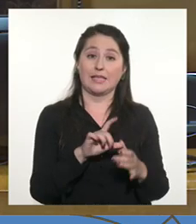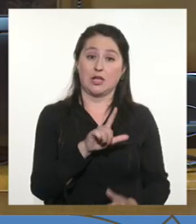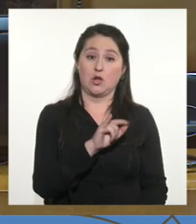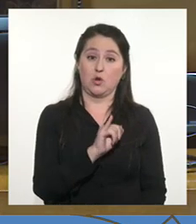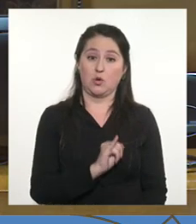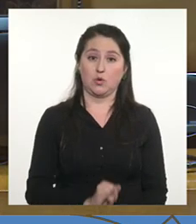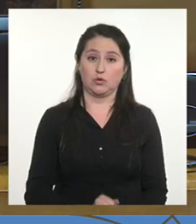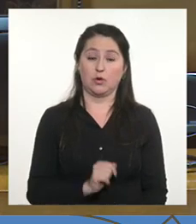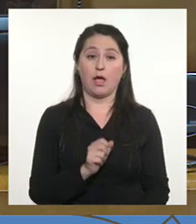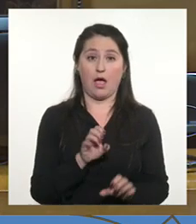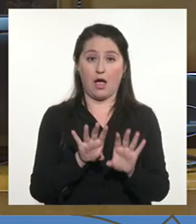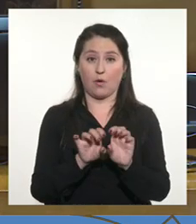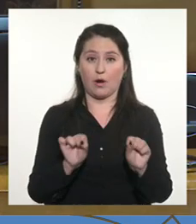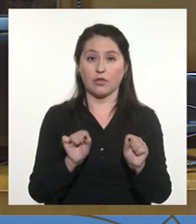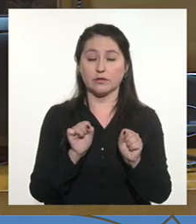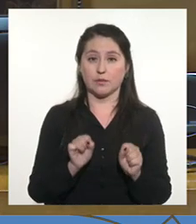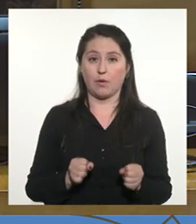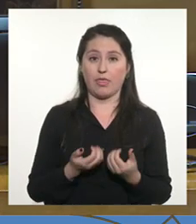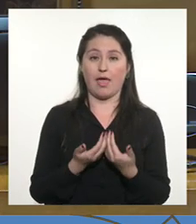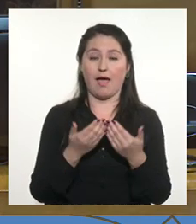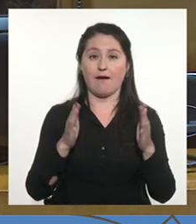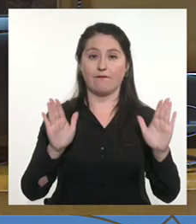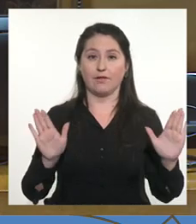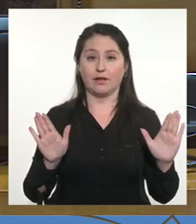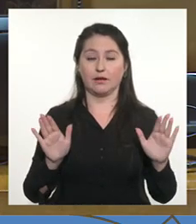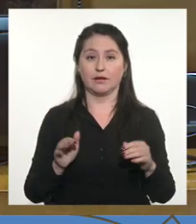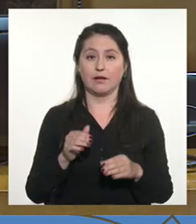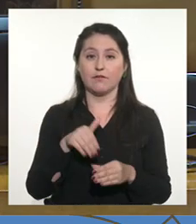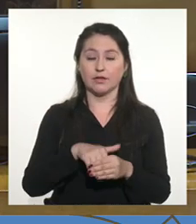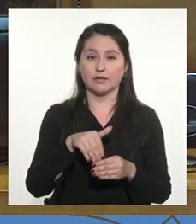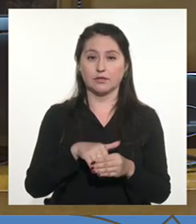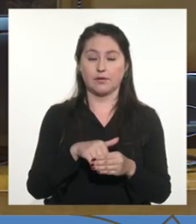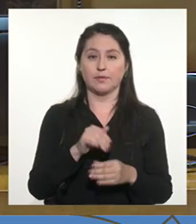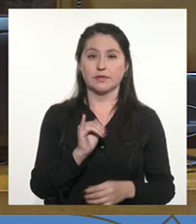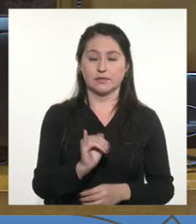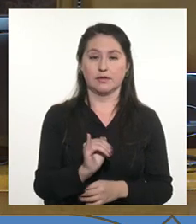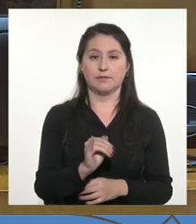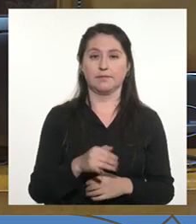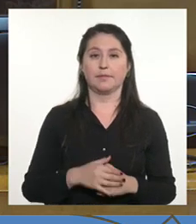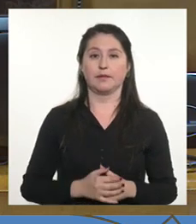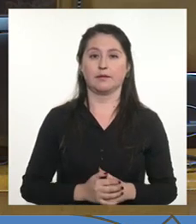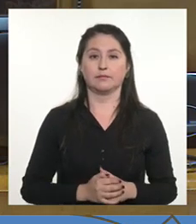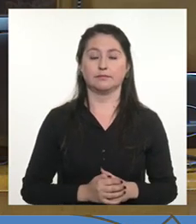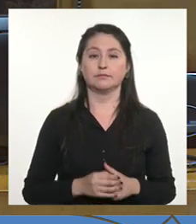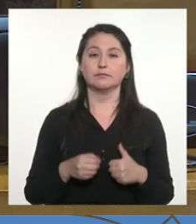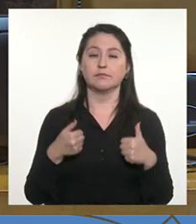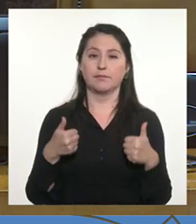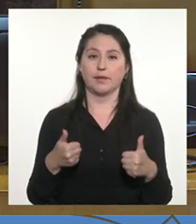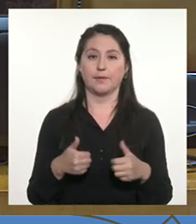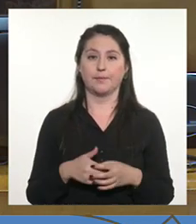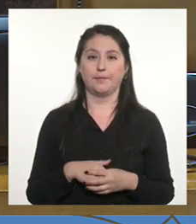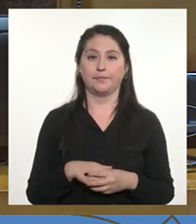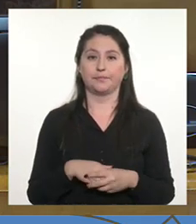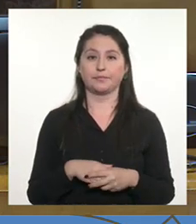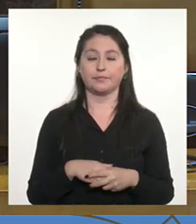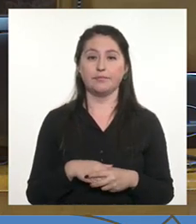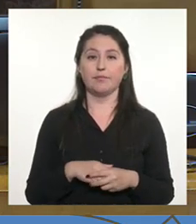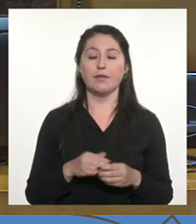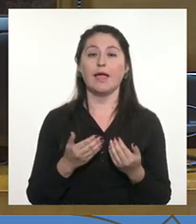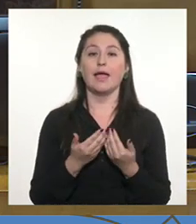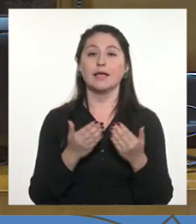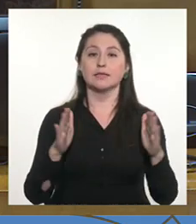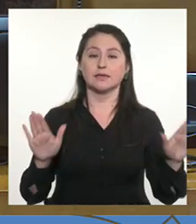había acuerdo para abrir la votación senador reid ahora sí y ahora si bien se abre la